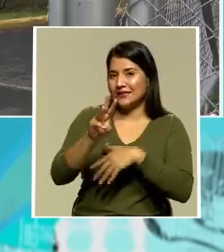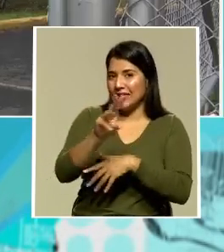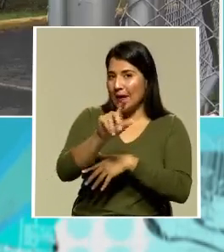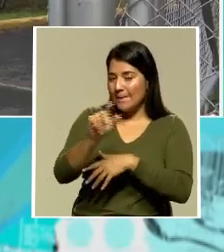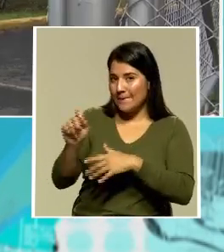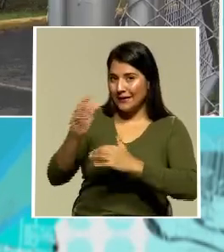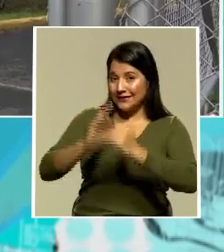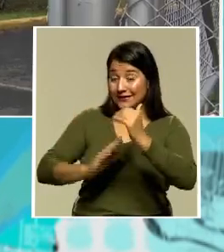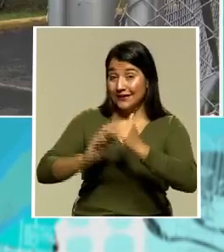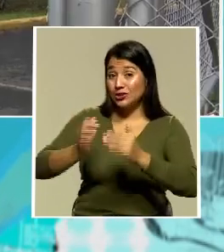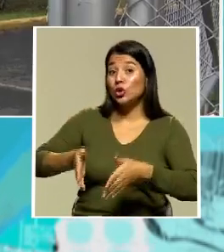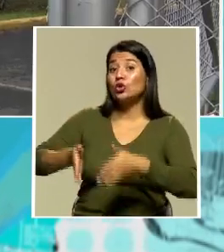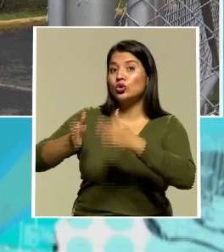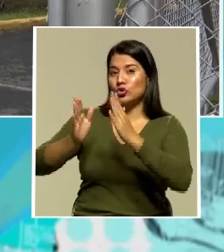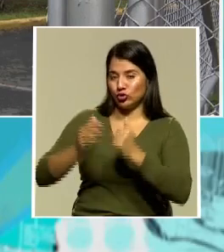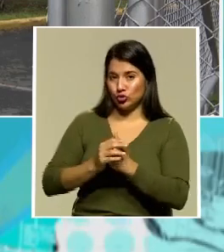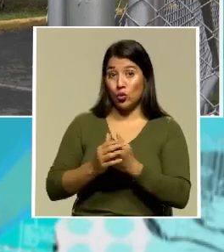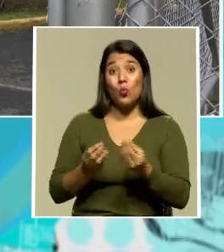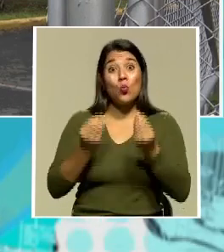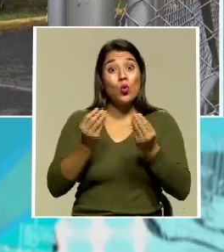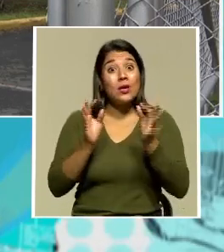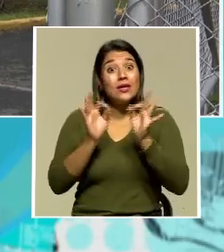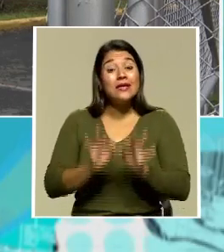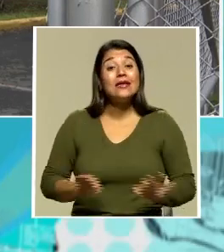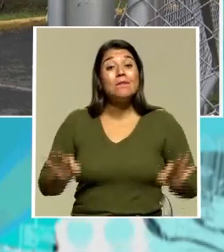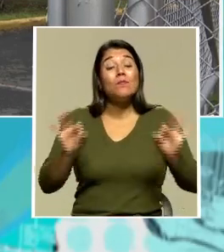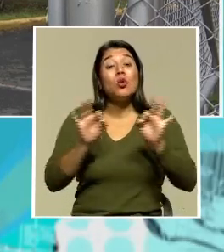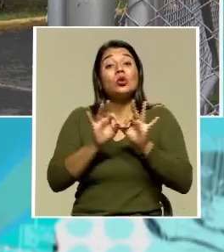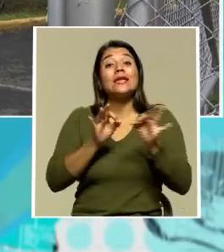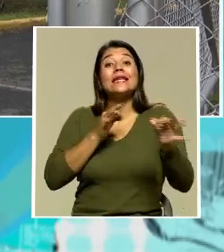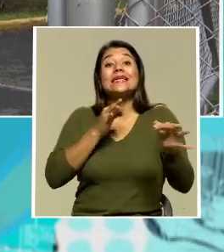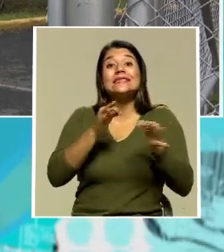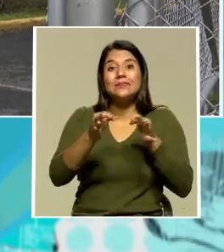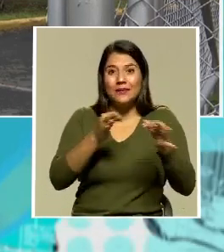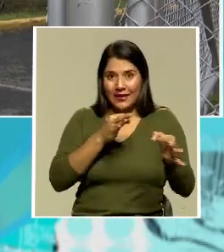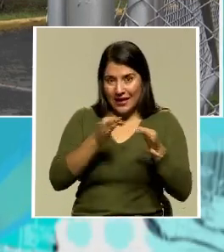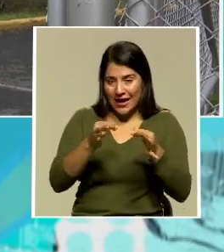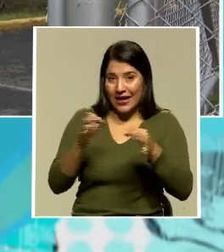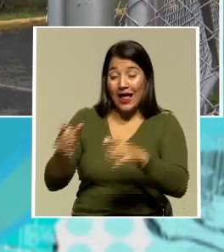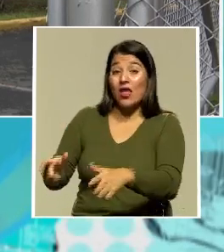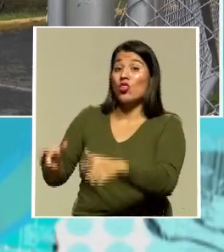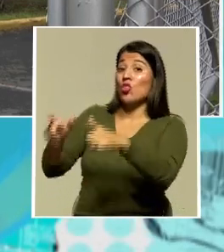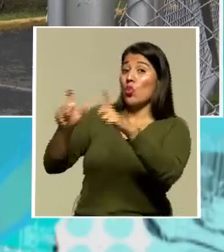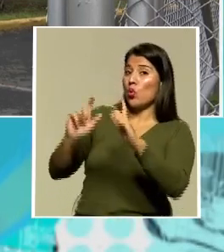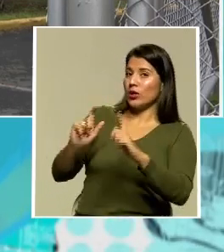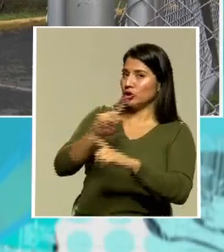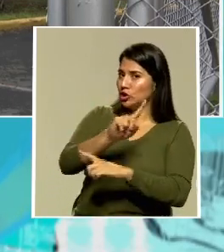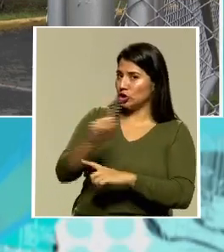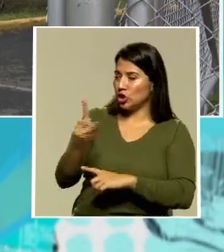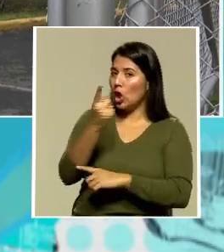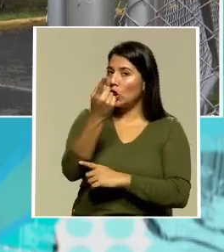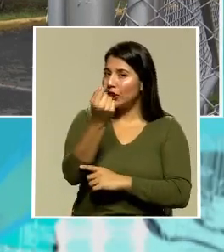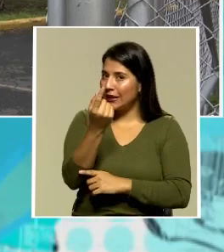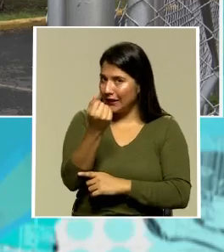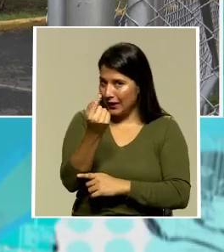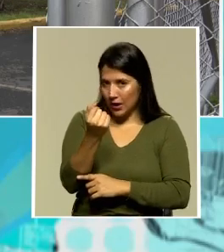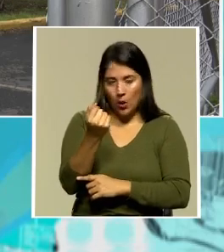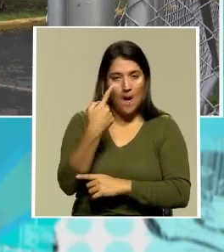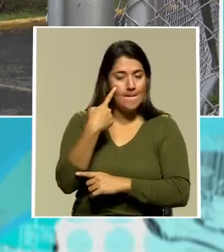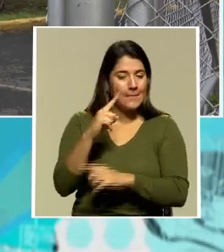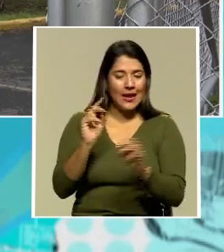vez aclararle a la población que la donación no consiste en dinero efectivo a ninguno de